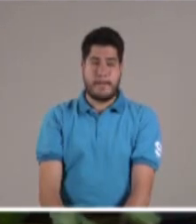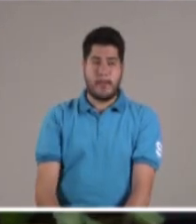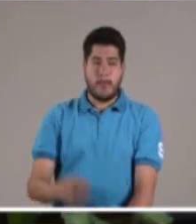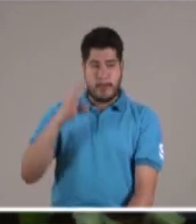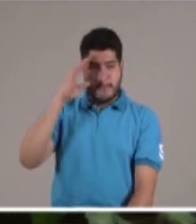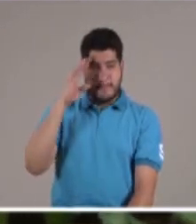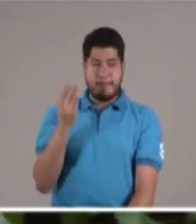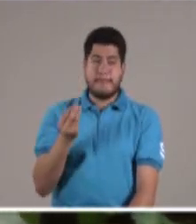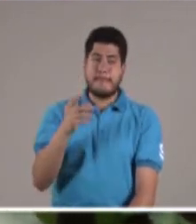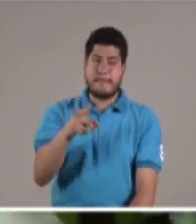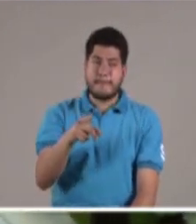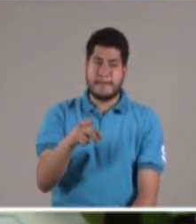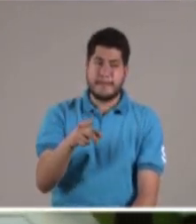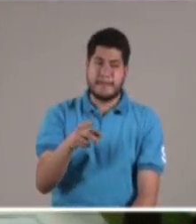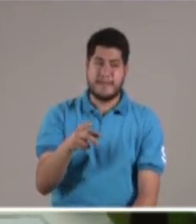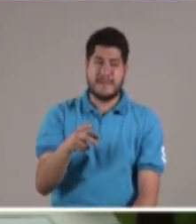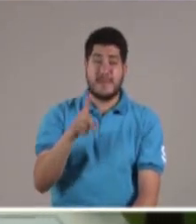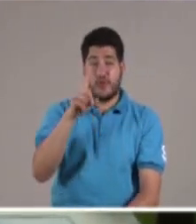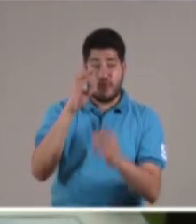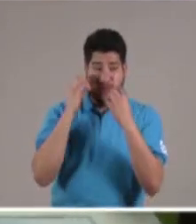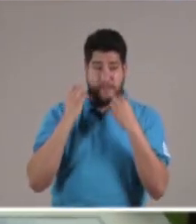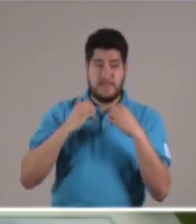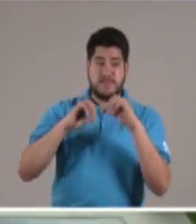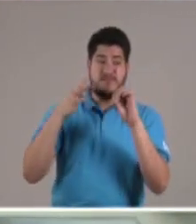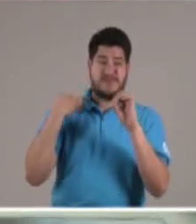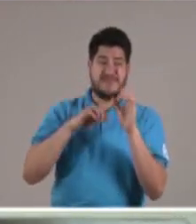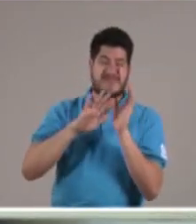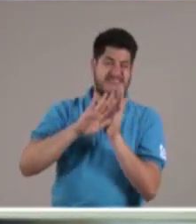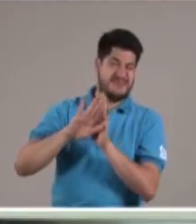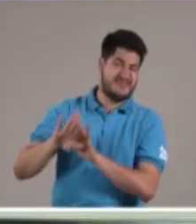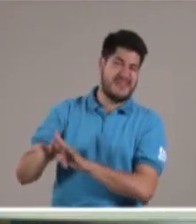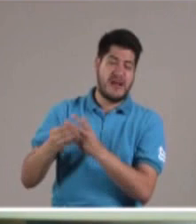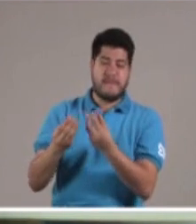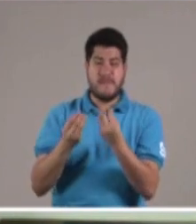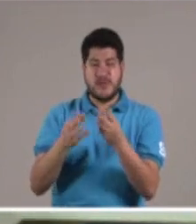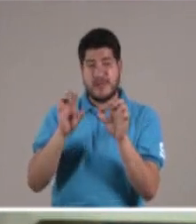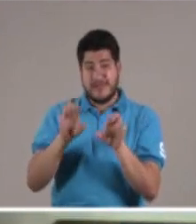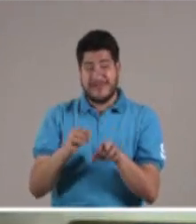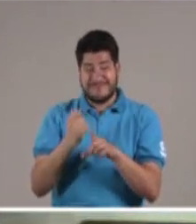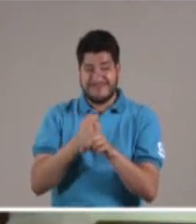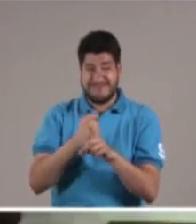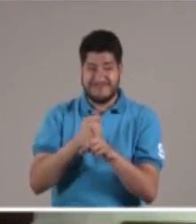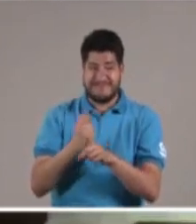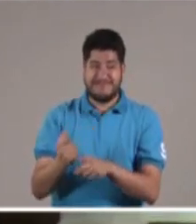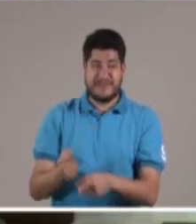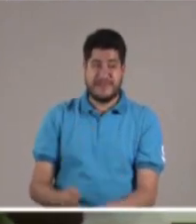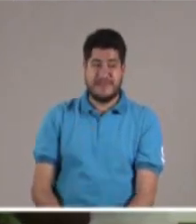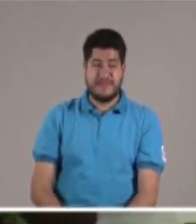porque ahí sería ahí sería oportunidad para deshacerse de un montón de problemáticos hombre